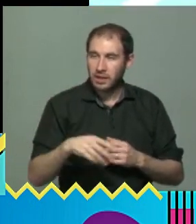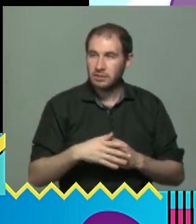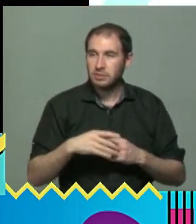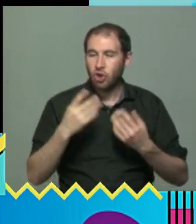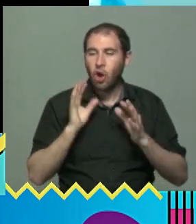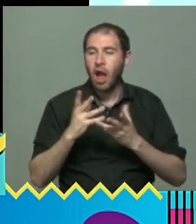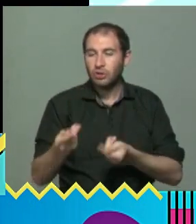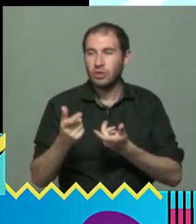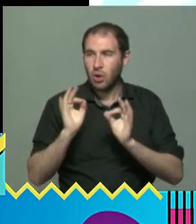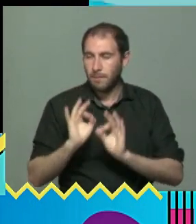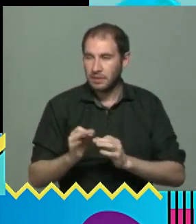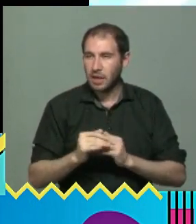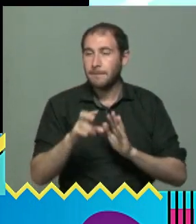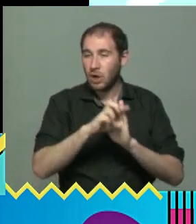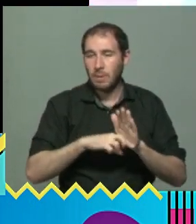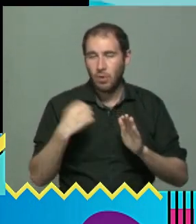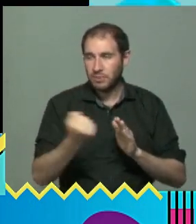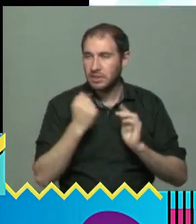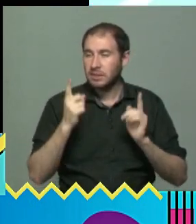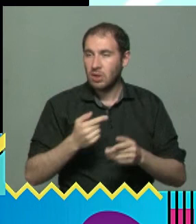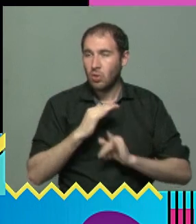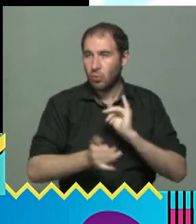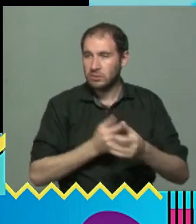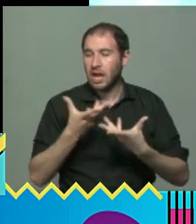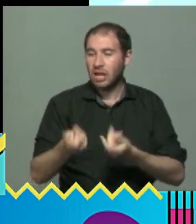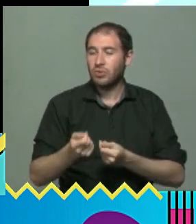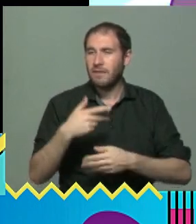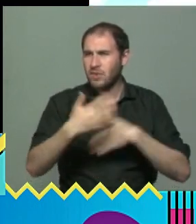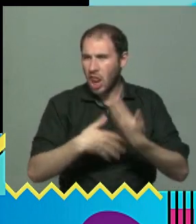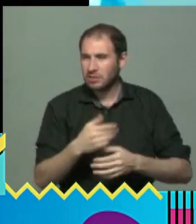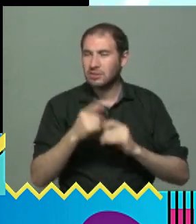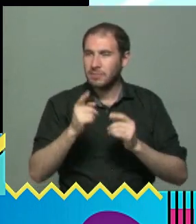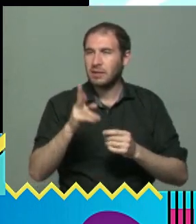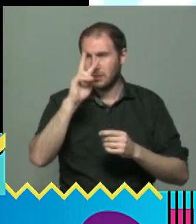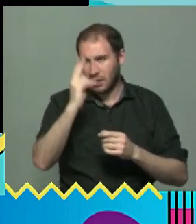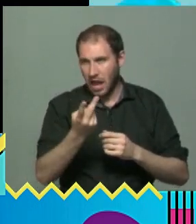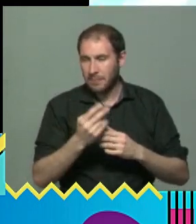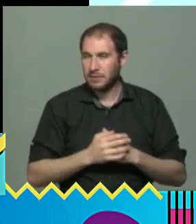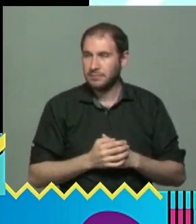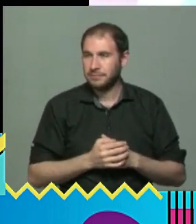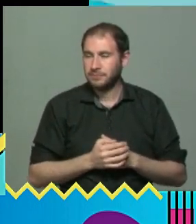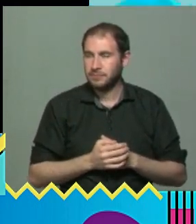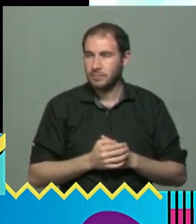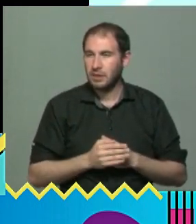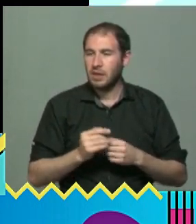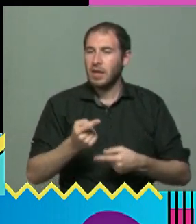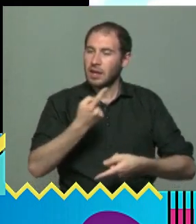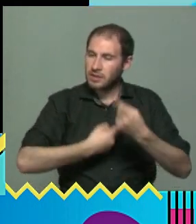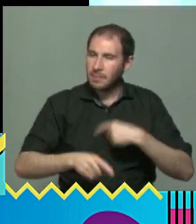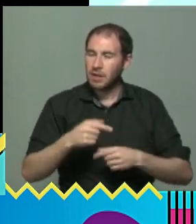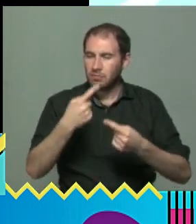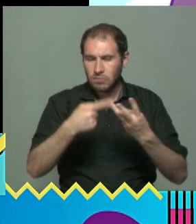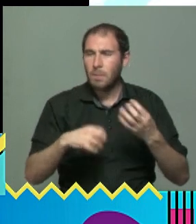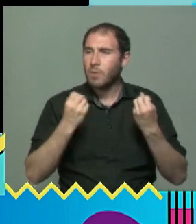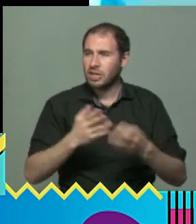toda la contención. Bien. Y programas fundamentalmente también, como le digo, para contener al violento, para que cambie de actitud, para tratar de revertir las causas